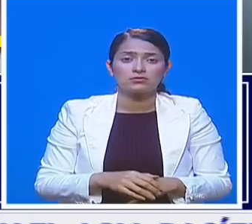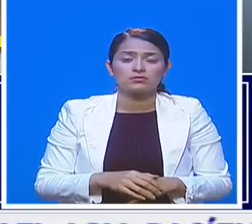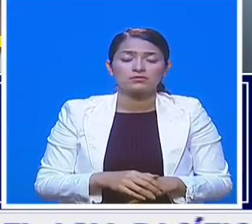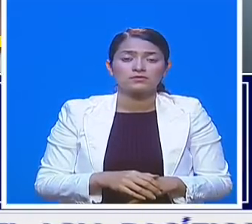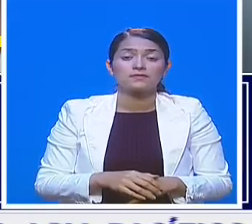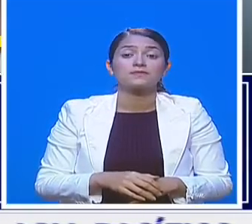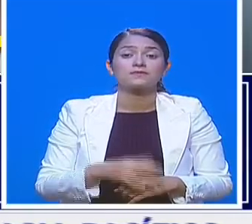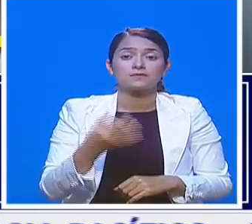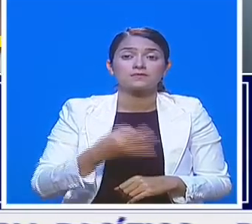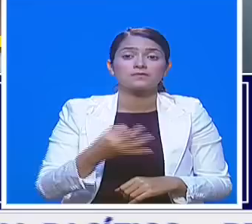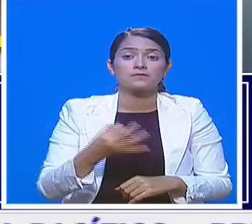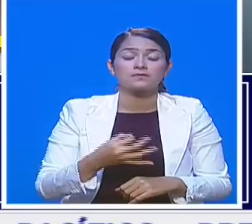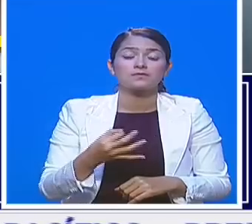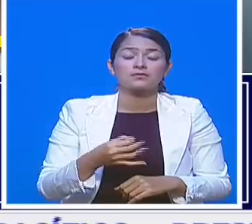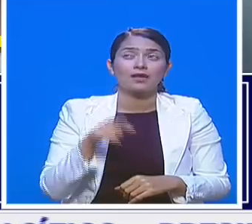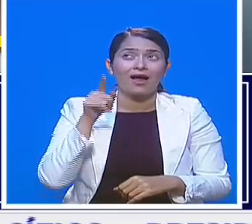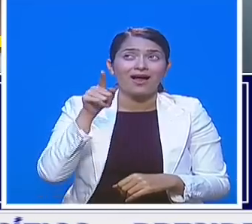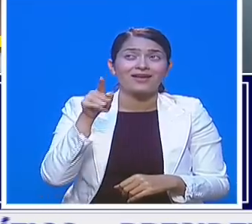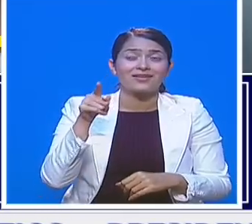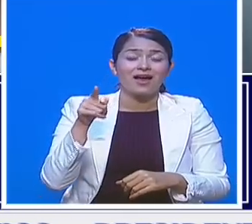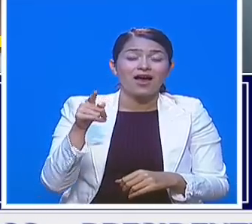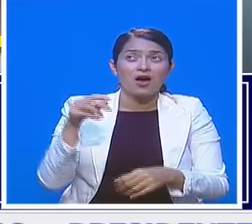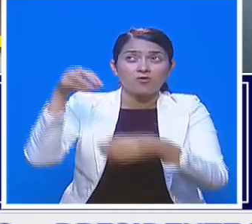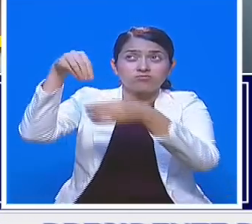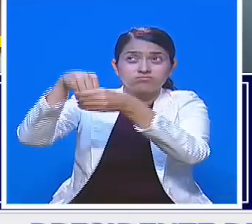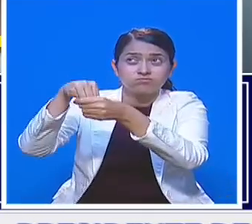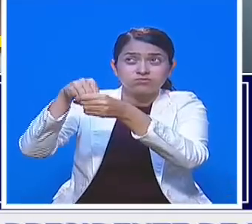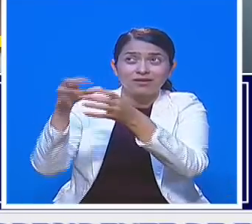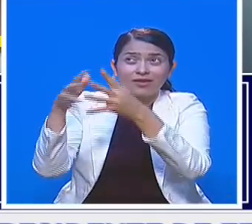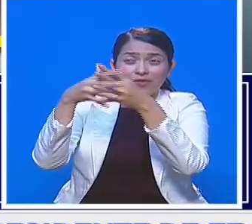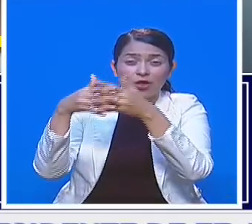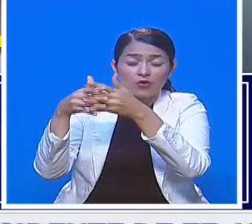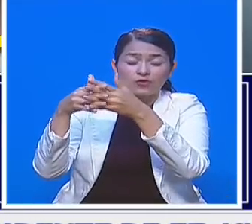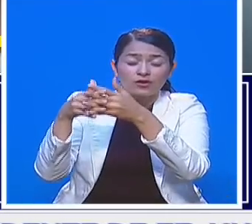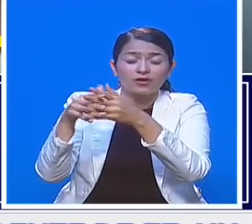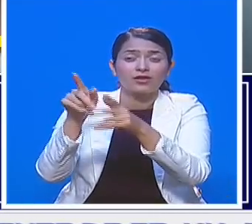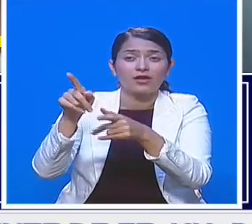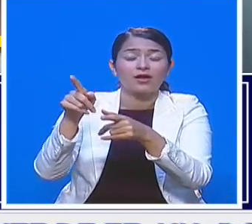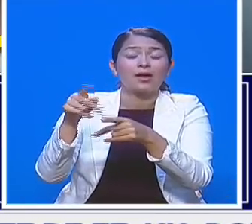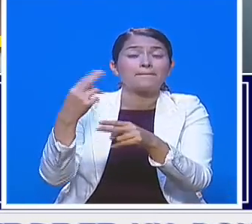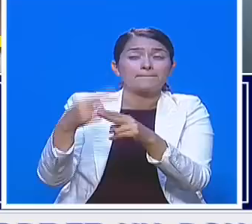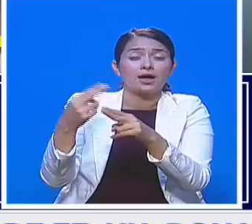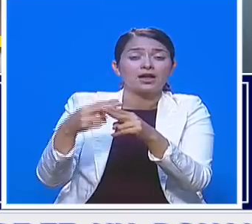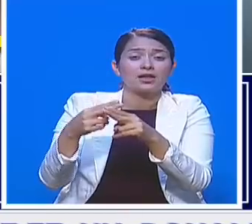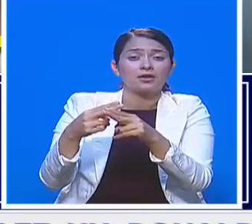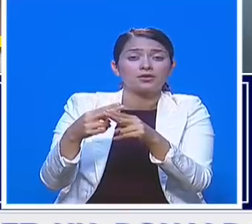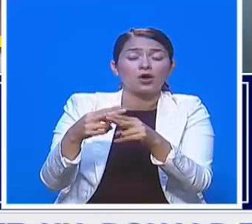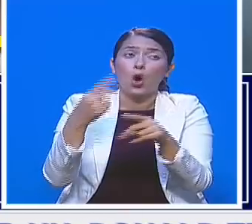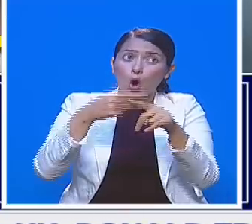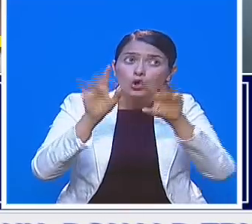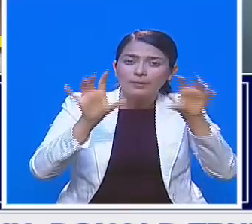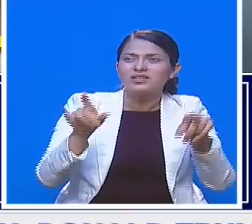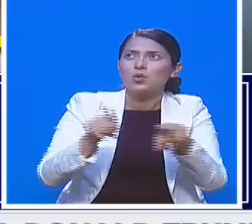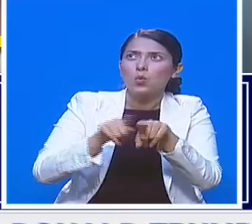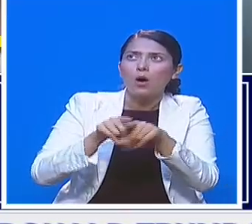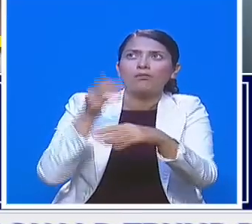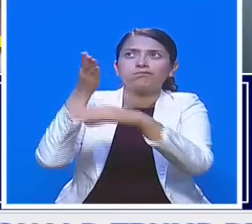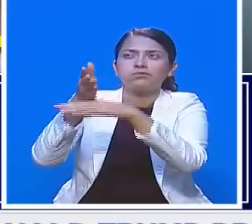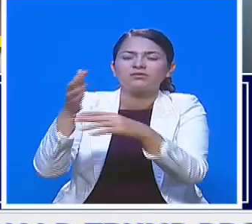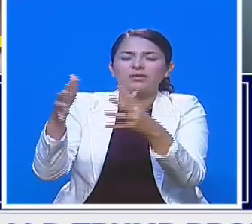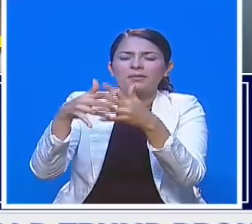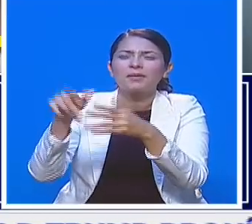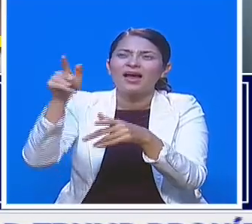En verdad, estar en Estados Unidos es un gran riesgo para cualquier persona, no solo para los venezolanos. Quienes gobiernan en Estados Unidos es gente